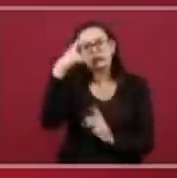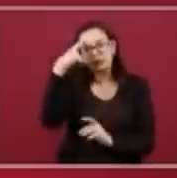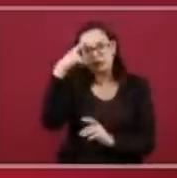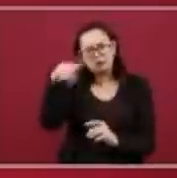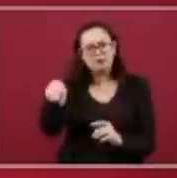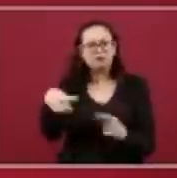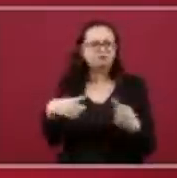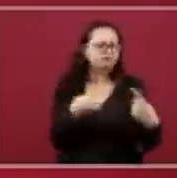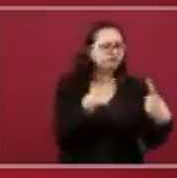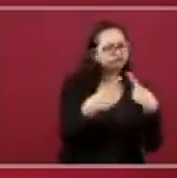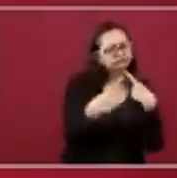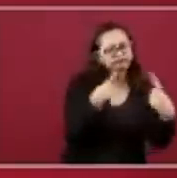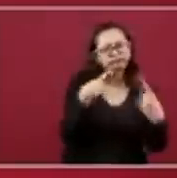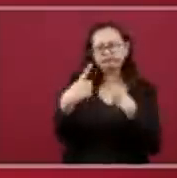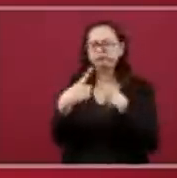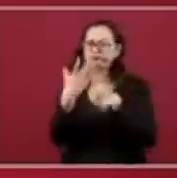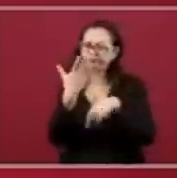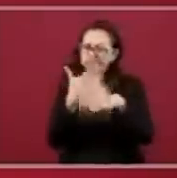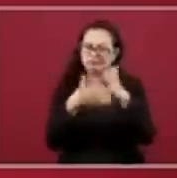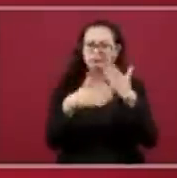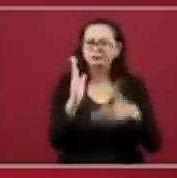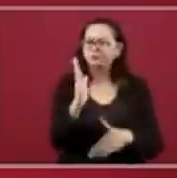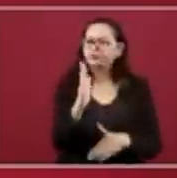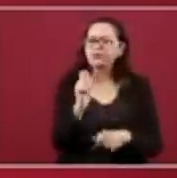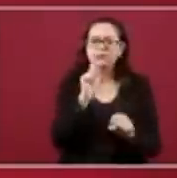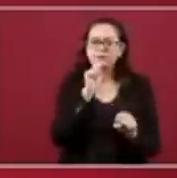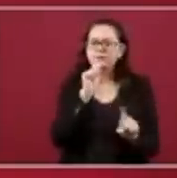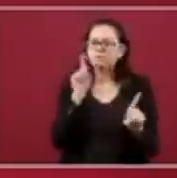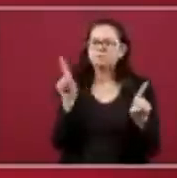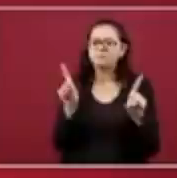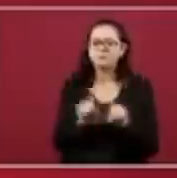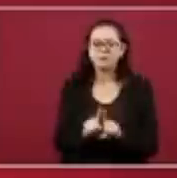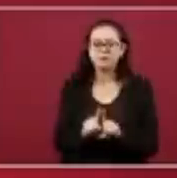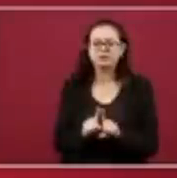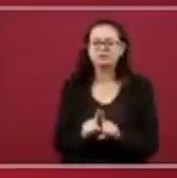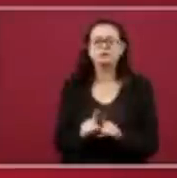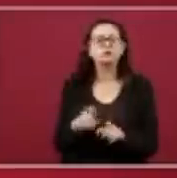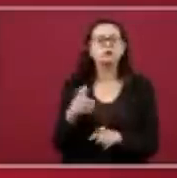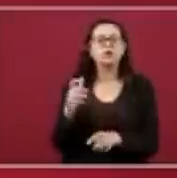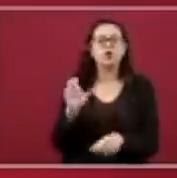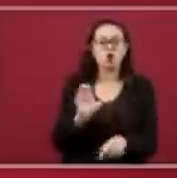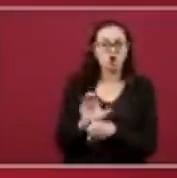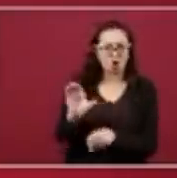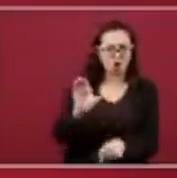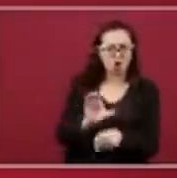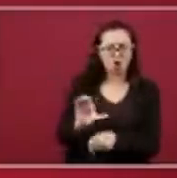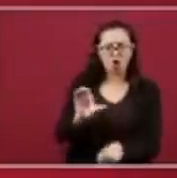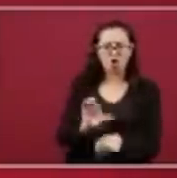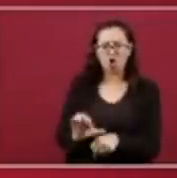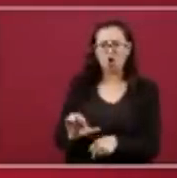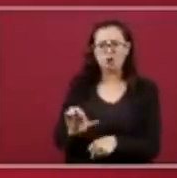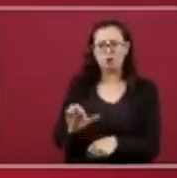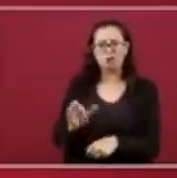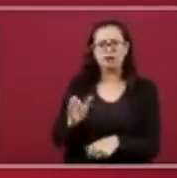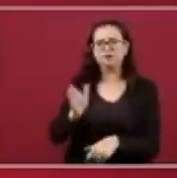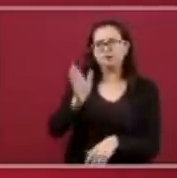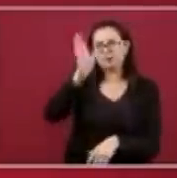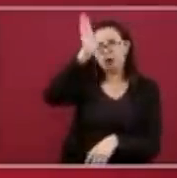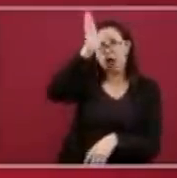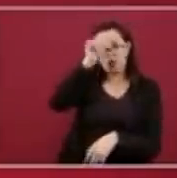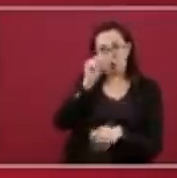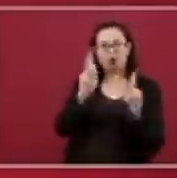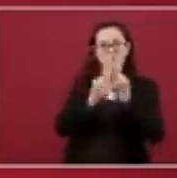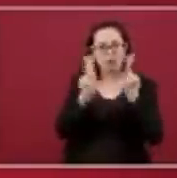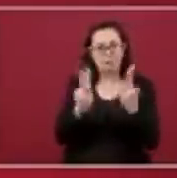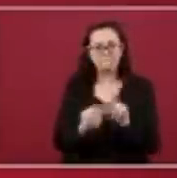el logro de ese diálogo. Y lo mismo para el caso de Colombia, en un acuerdo de paz.